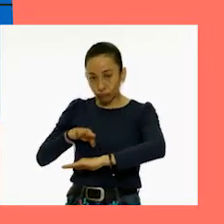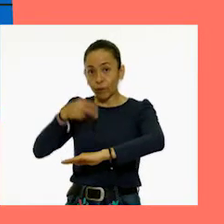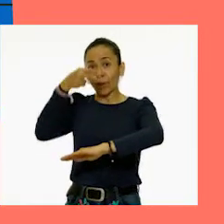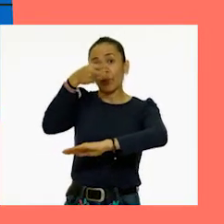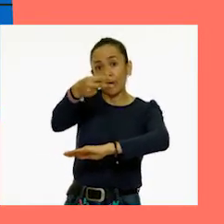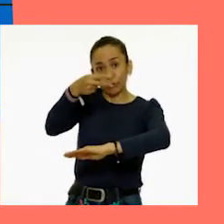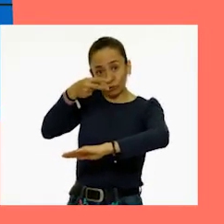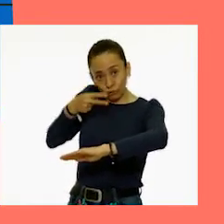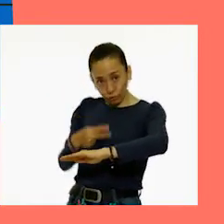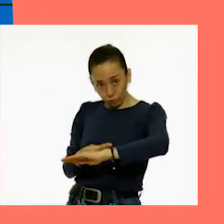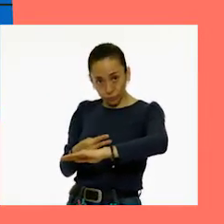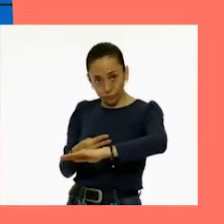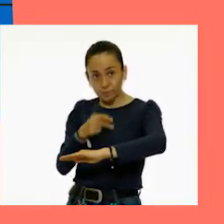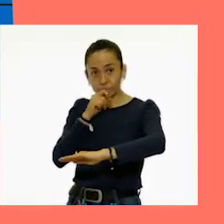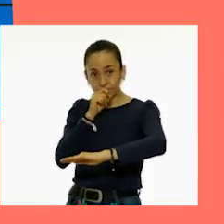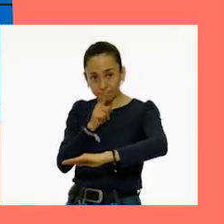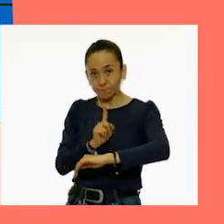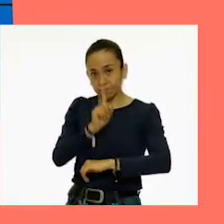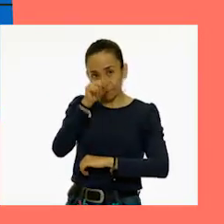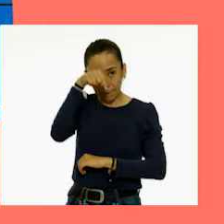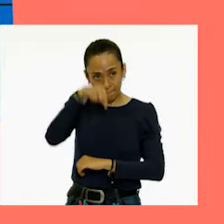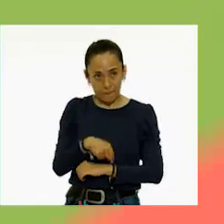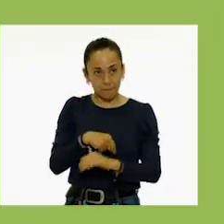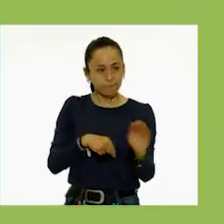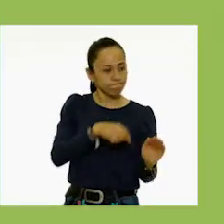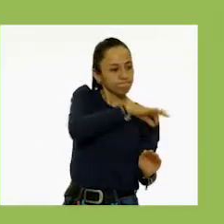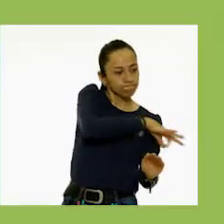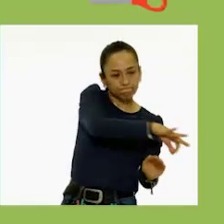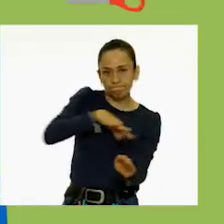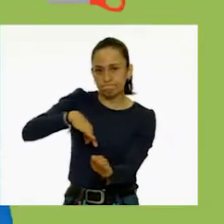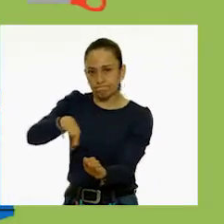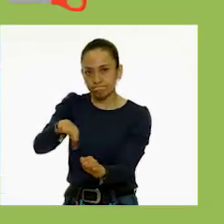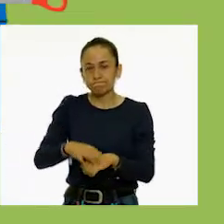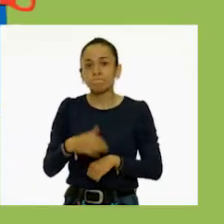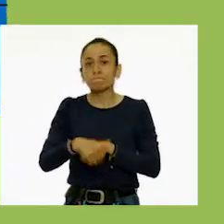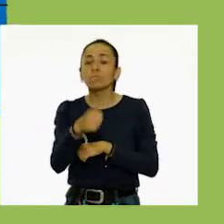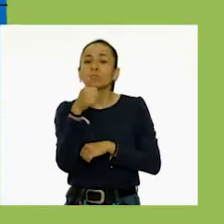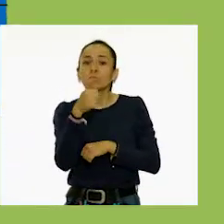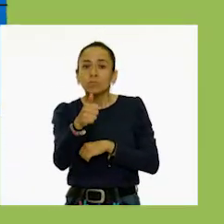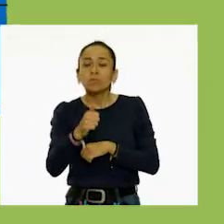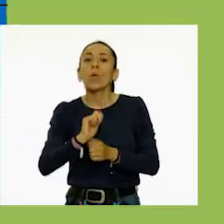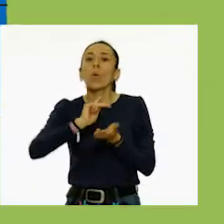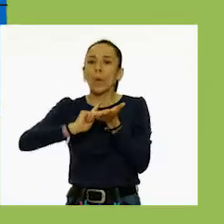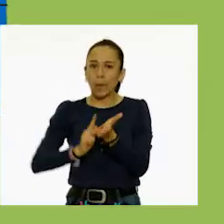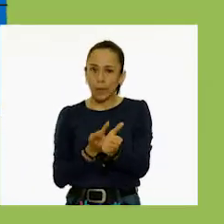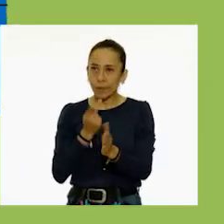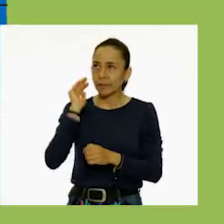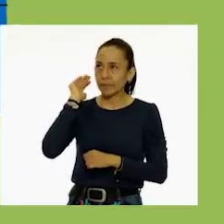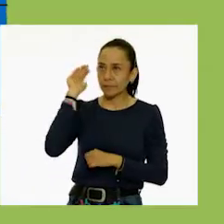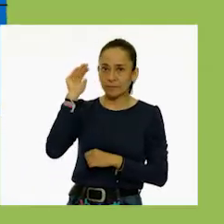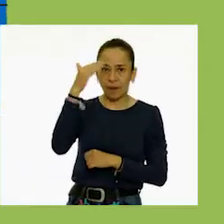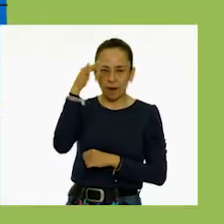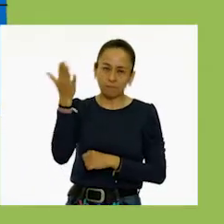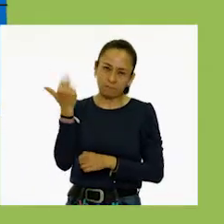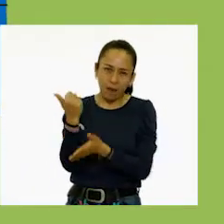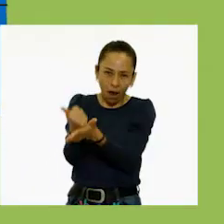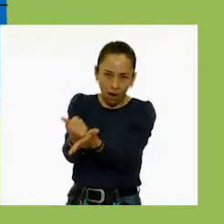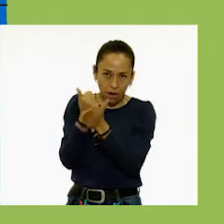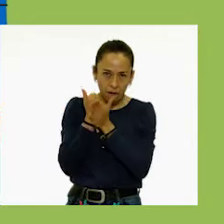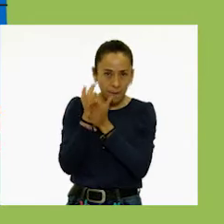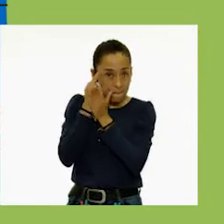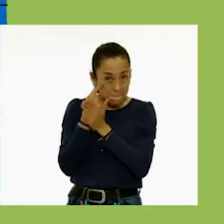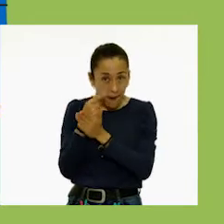2 centímetros de alto arriba y abajo. 6. Nuevamente pide ayuda a un adulto para recortar